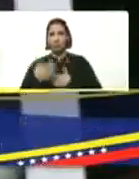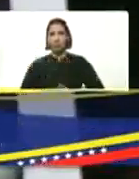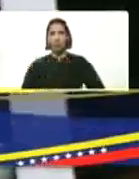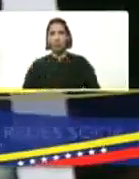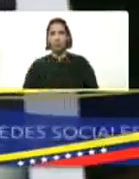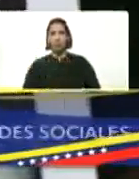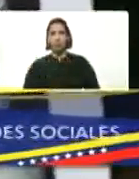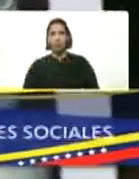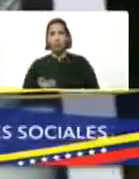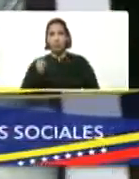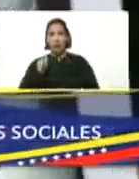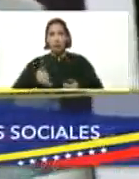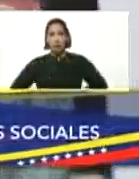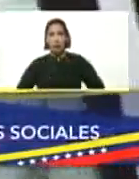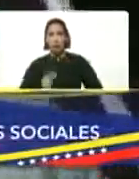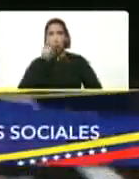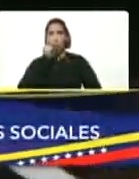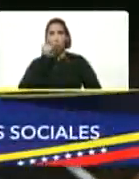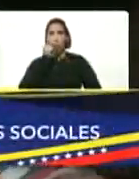Está su hijo,